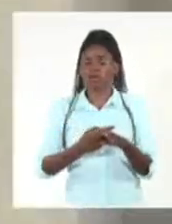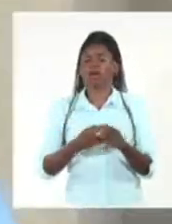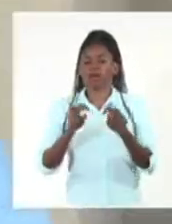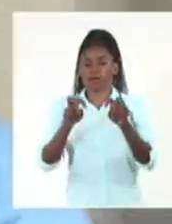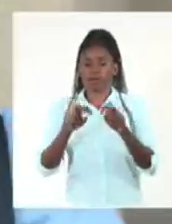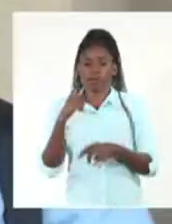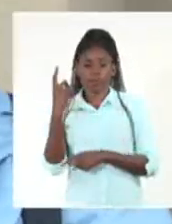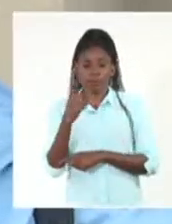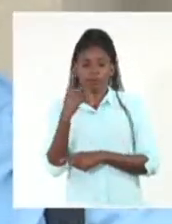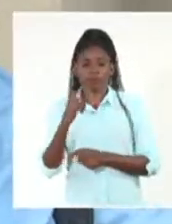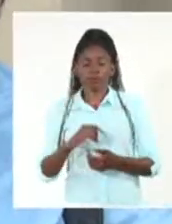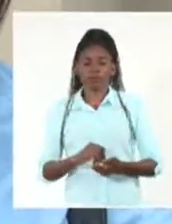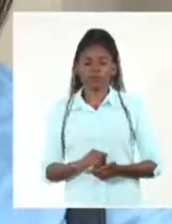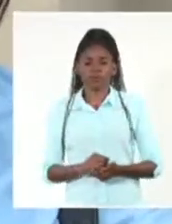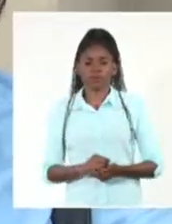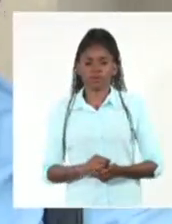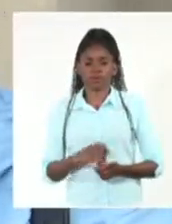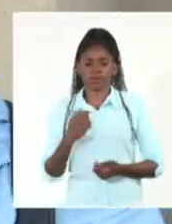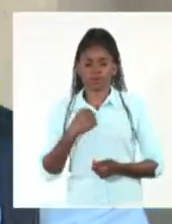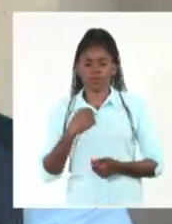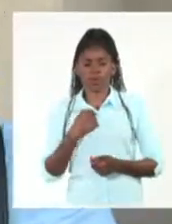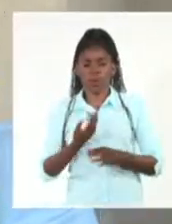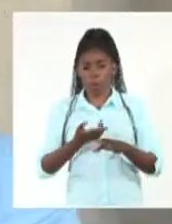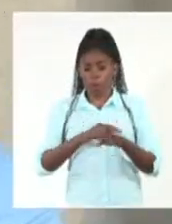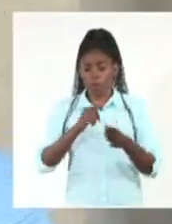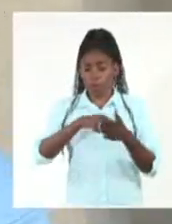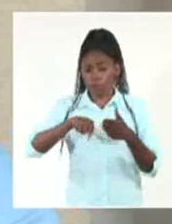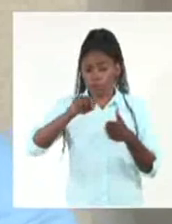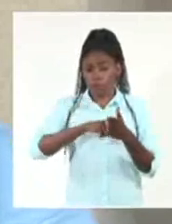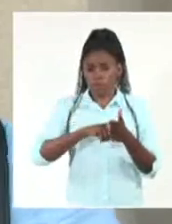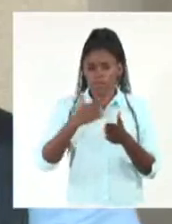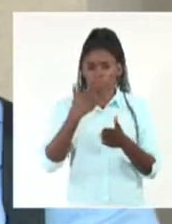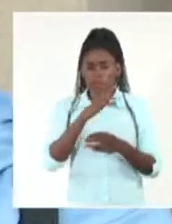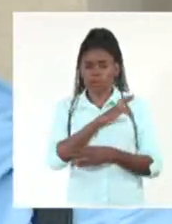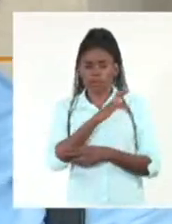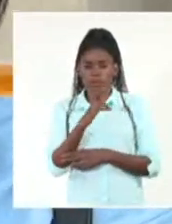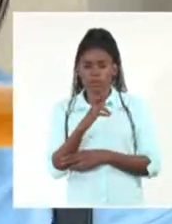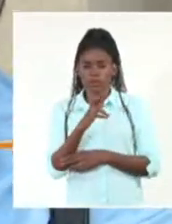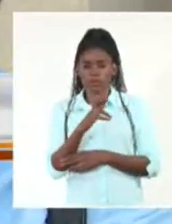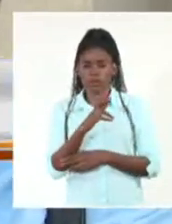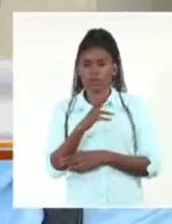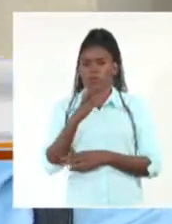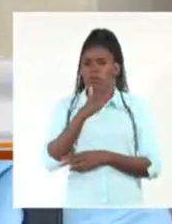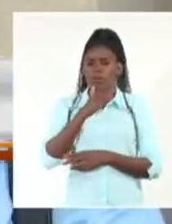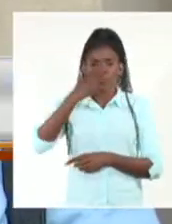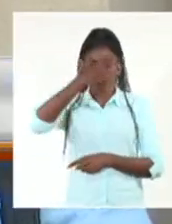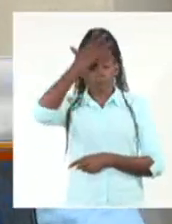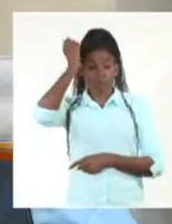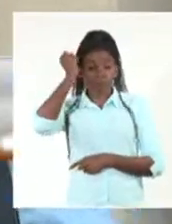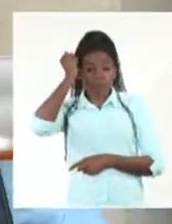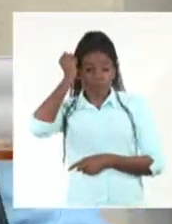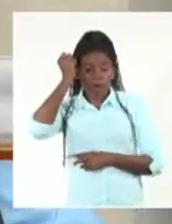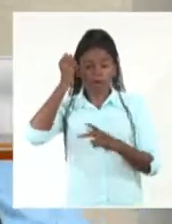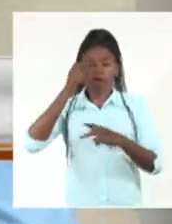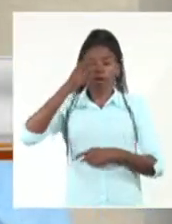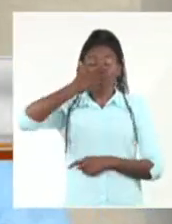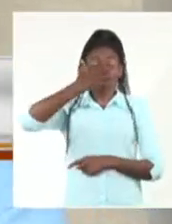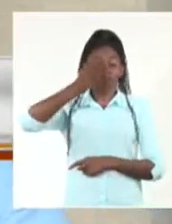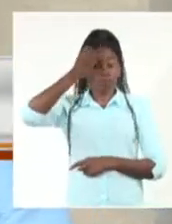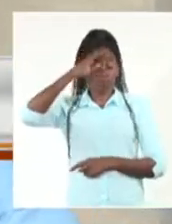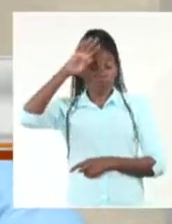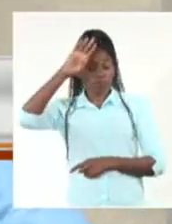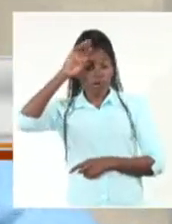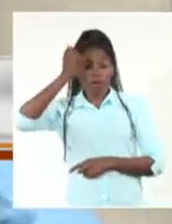Parlamento. Represento con mi voto la defensa a la revolución, al socialismo. Yo voto por Fidel, por Raúl, por Díaz-Canel, por la continuidad